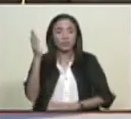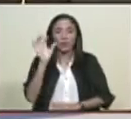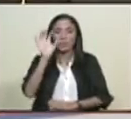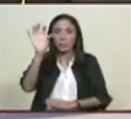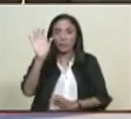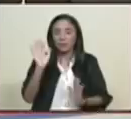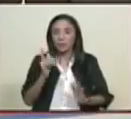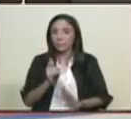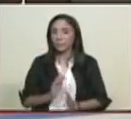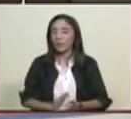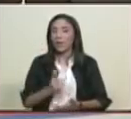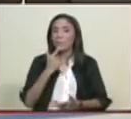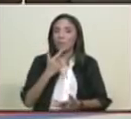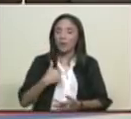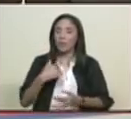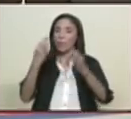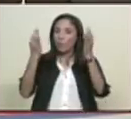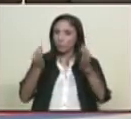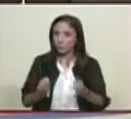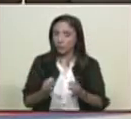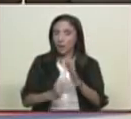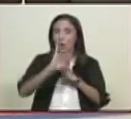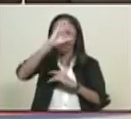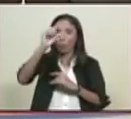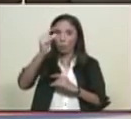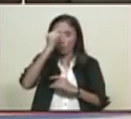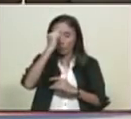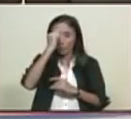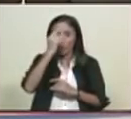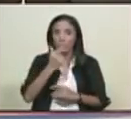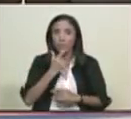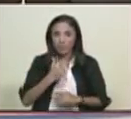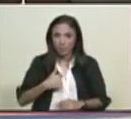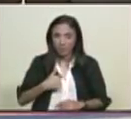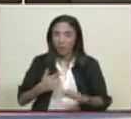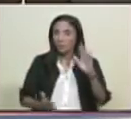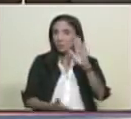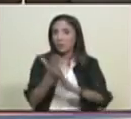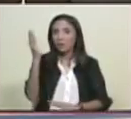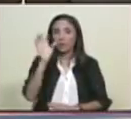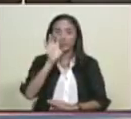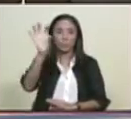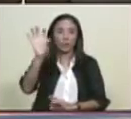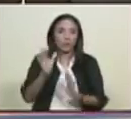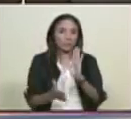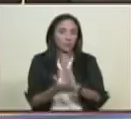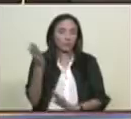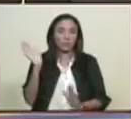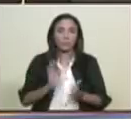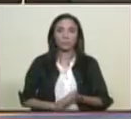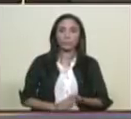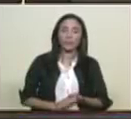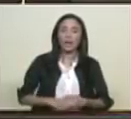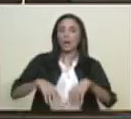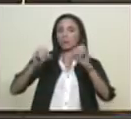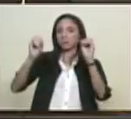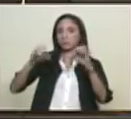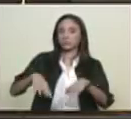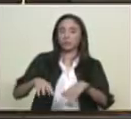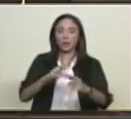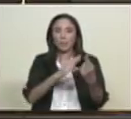informado oficialmente que el señor Julio Borges se va del país. Y abandona sus